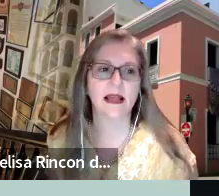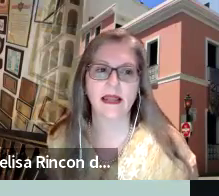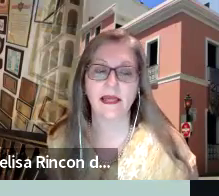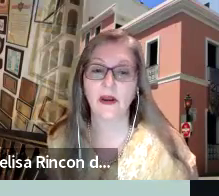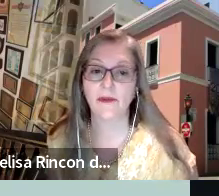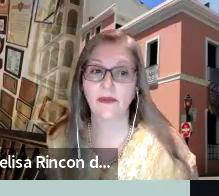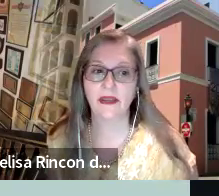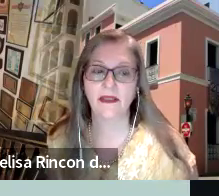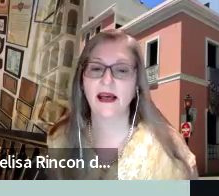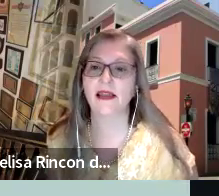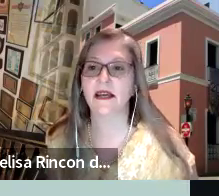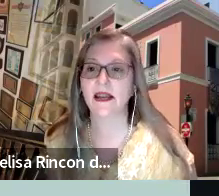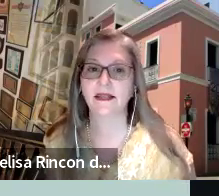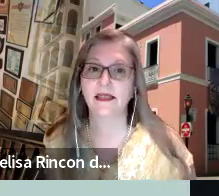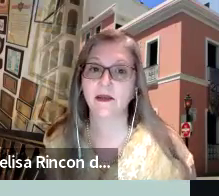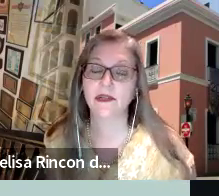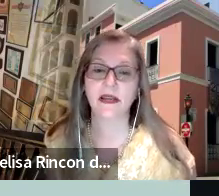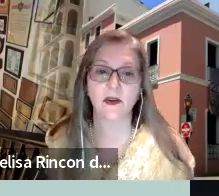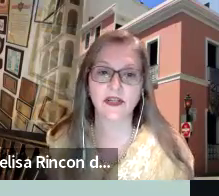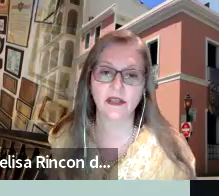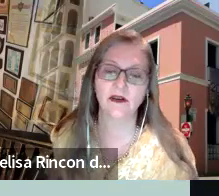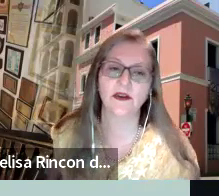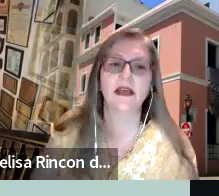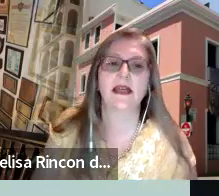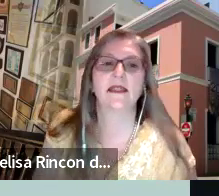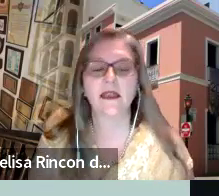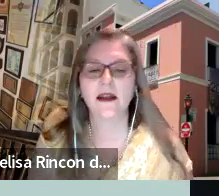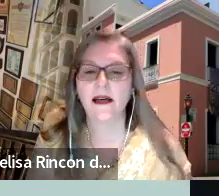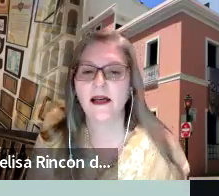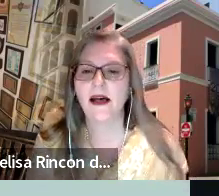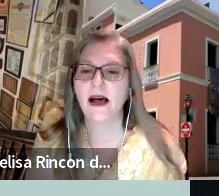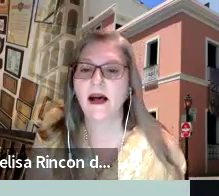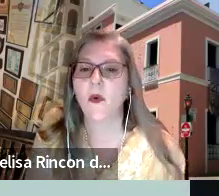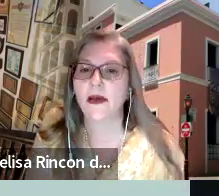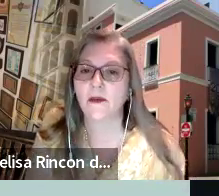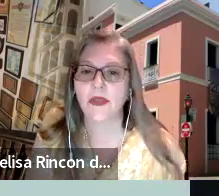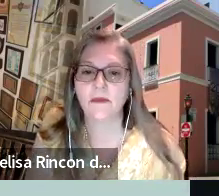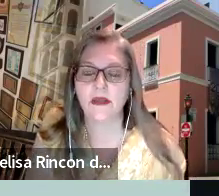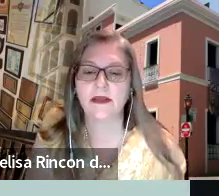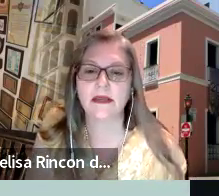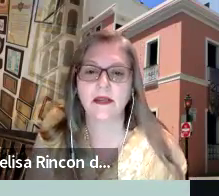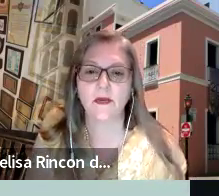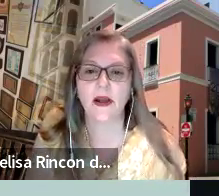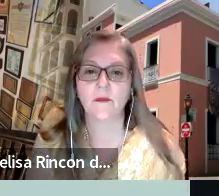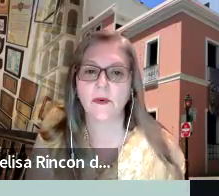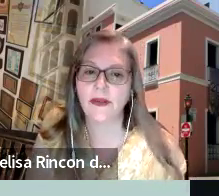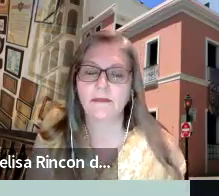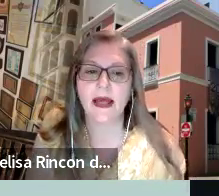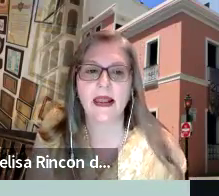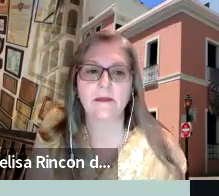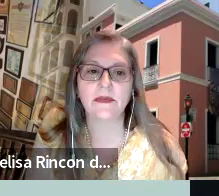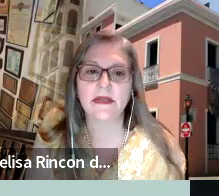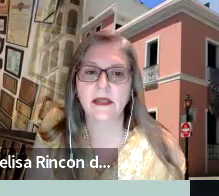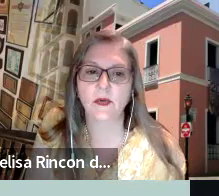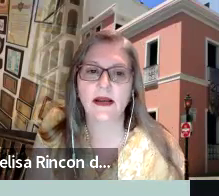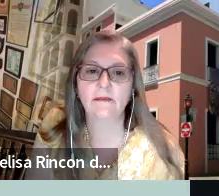Juan. Le damos la bienvenida a la charla que tendremos en la noche de hoy, dedicada a Juan Ramón Jiménez y Zenobia Campubrí.